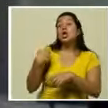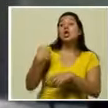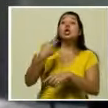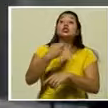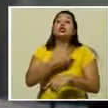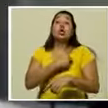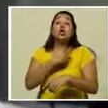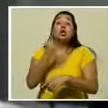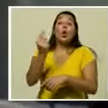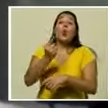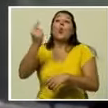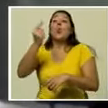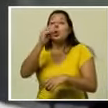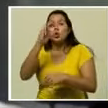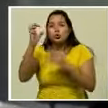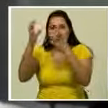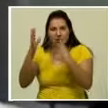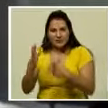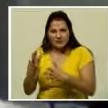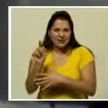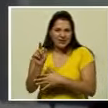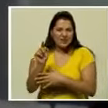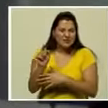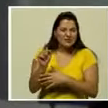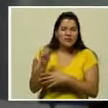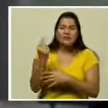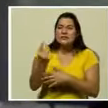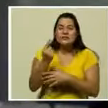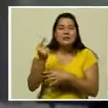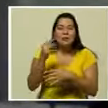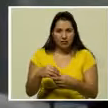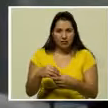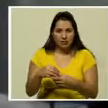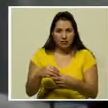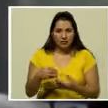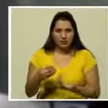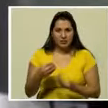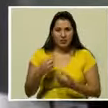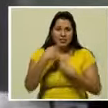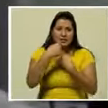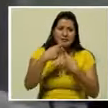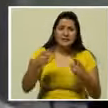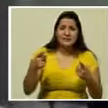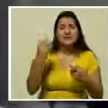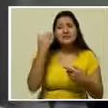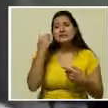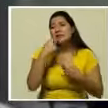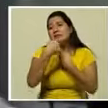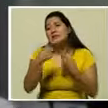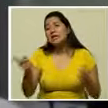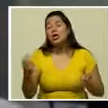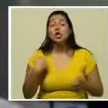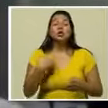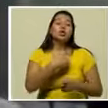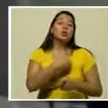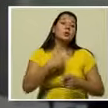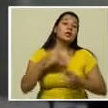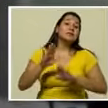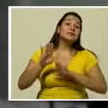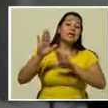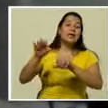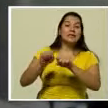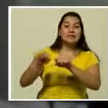que también es otro elemento que está ahí subyacente, diciéndonos que tenemos un sistema de salud extraordinario, que hemos logrado tener